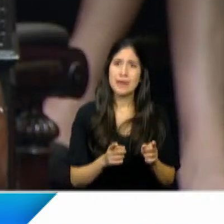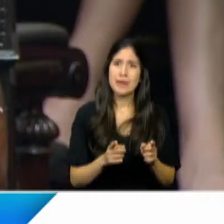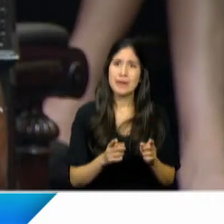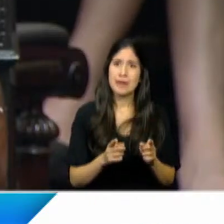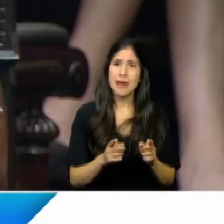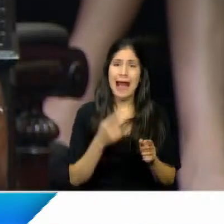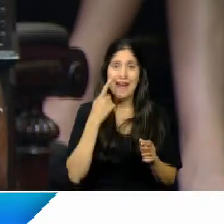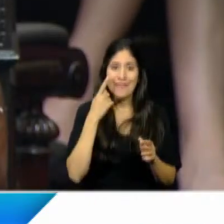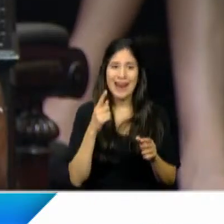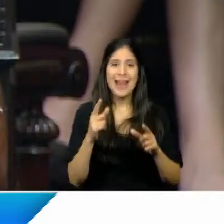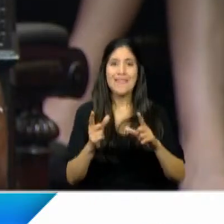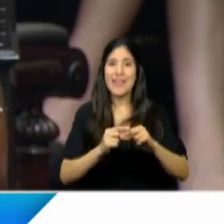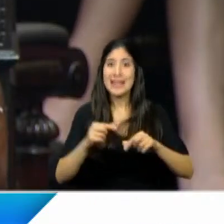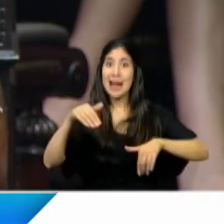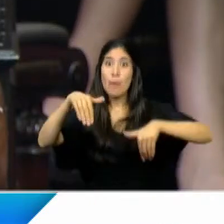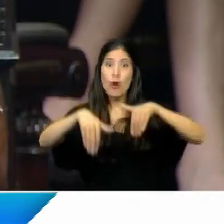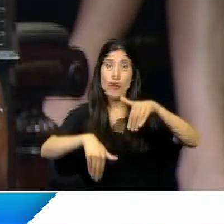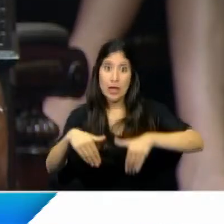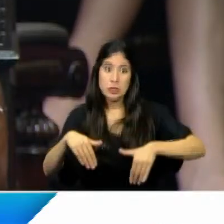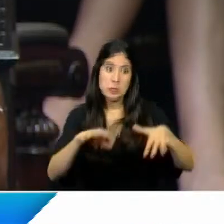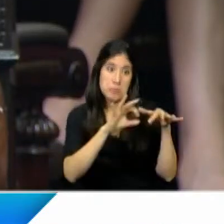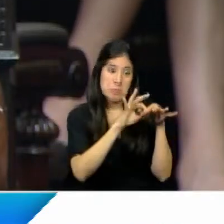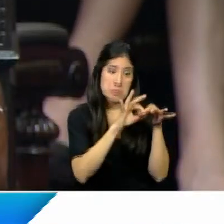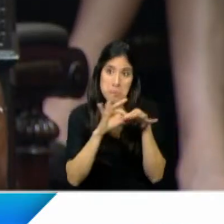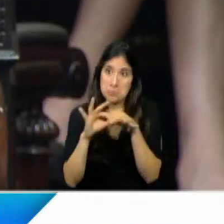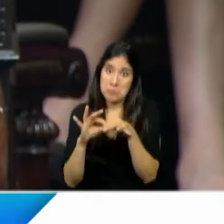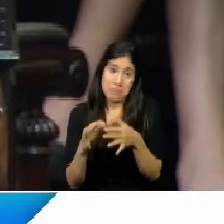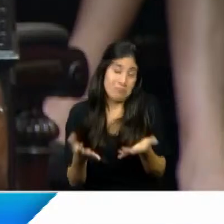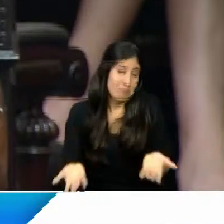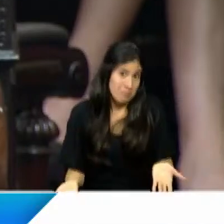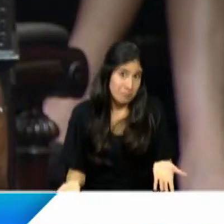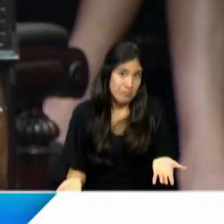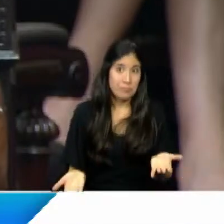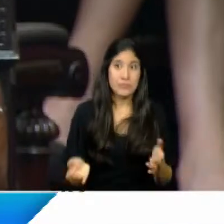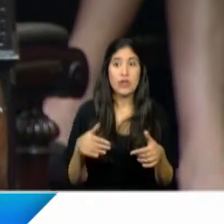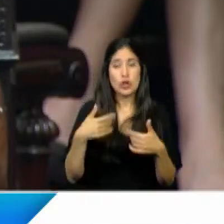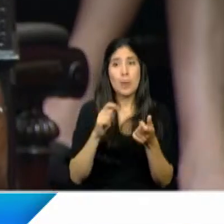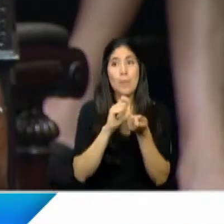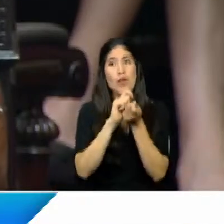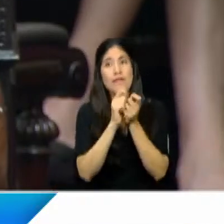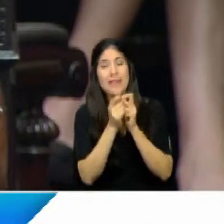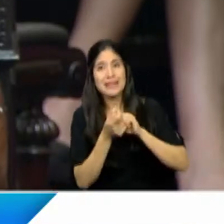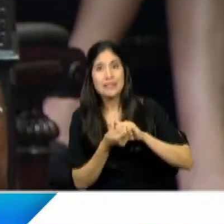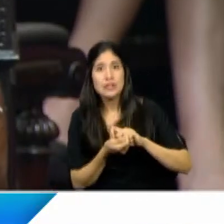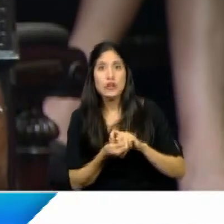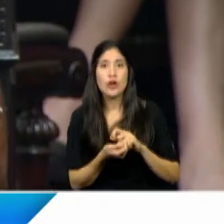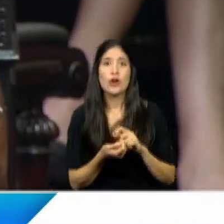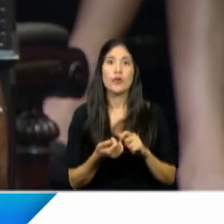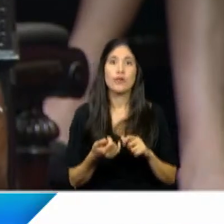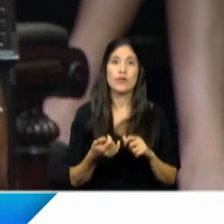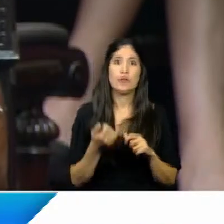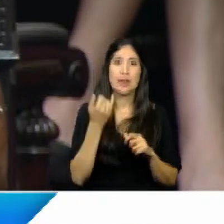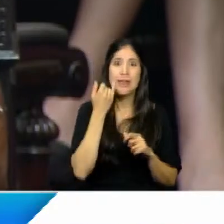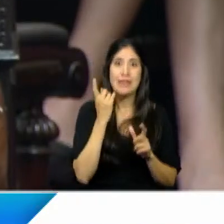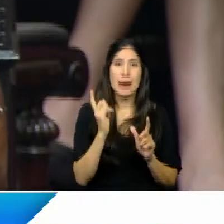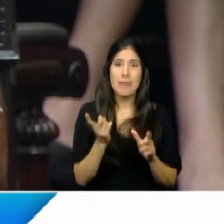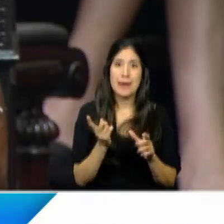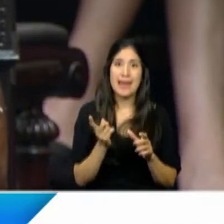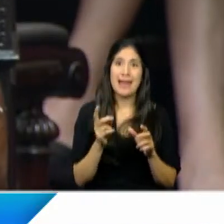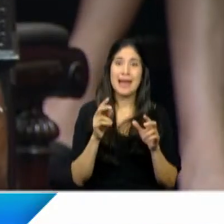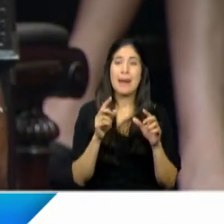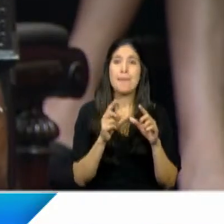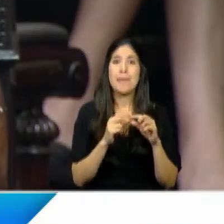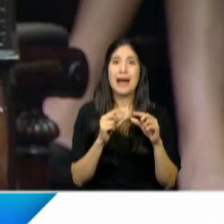cronograma electoral, ya que estamos hablando de cuestiones electorales, y por eso se modificó y se incorpora el plazo del